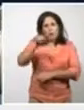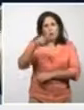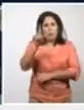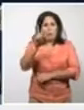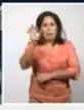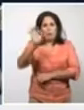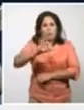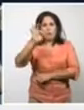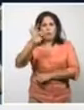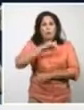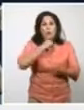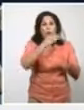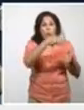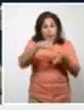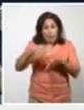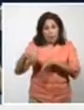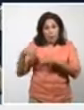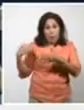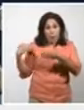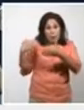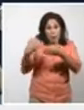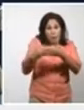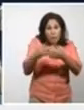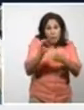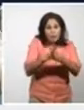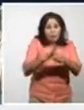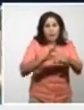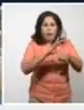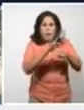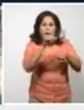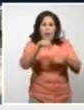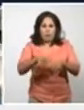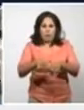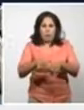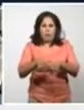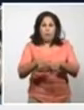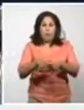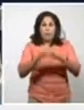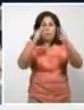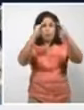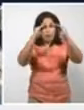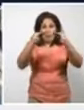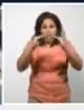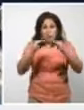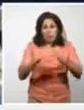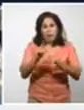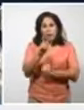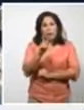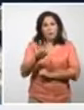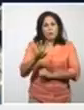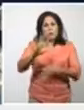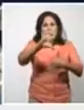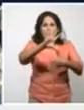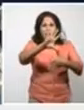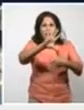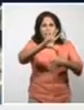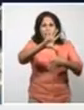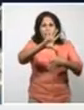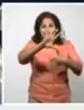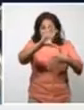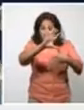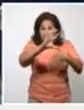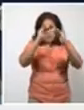4,2%. Y nos mantenemos en el lugar número 14 en la región de las Américas,